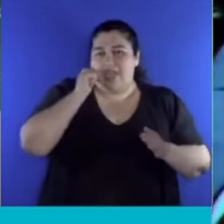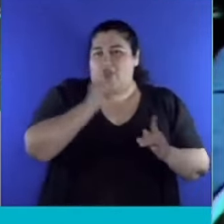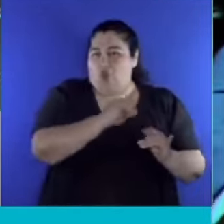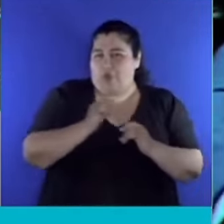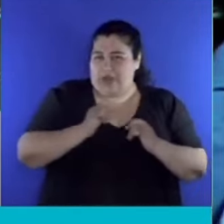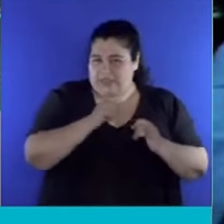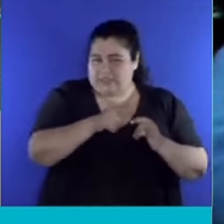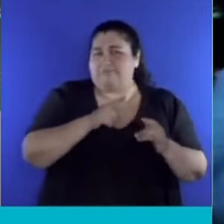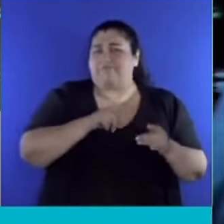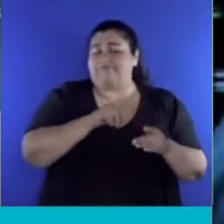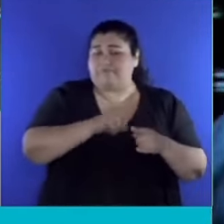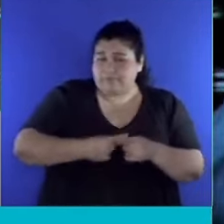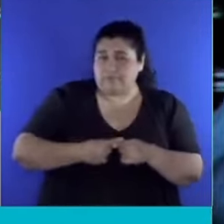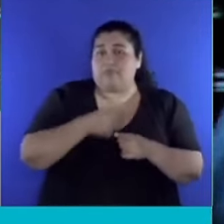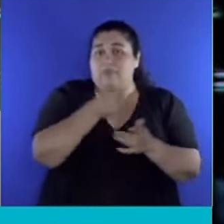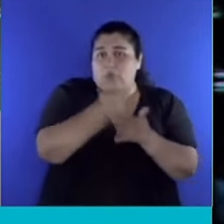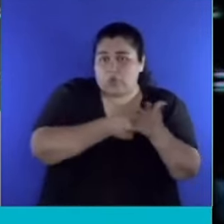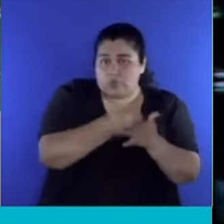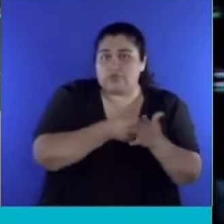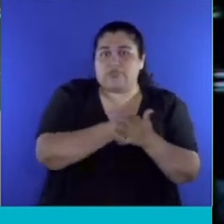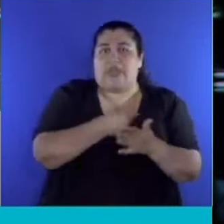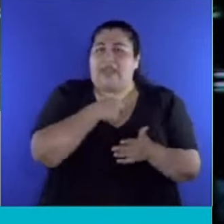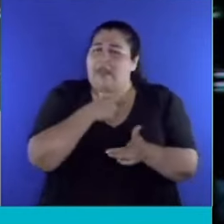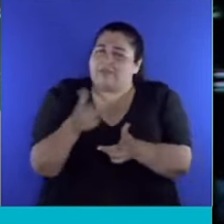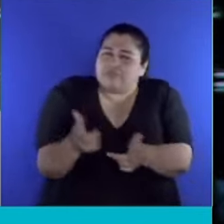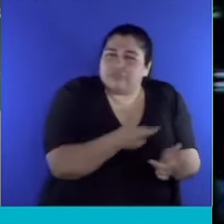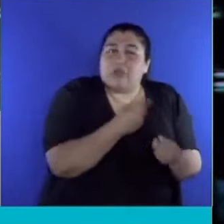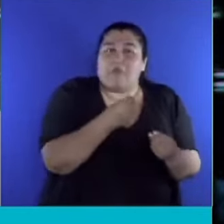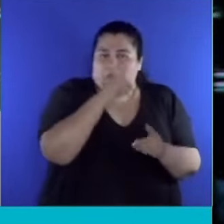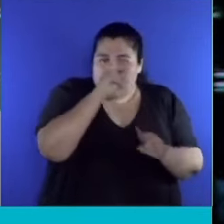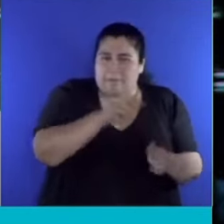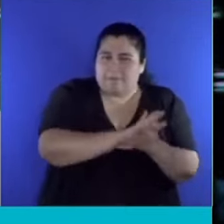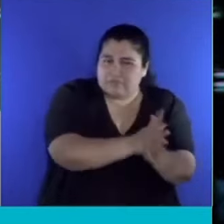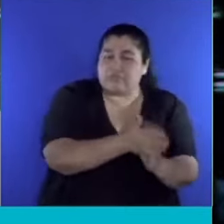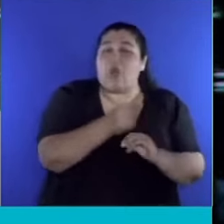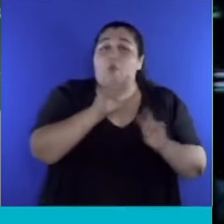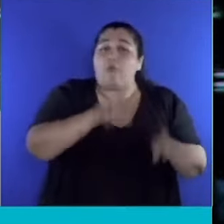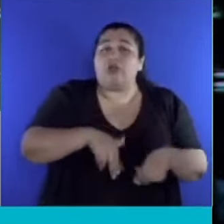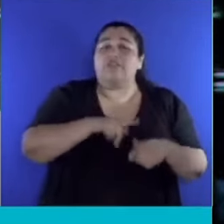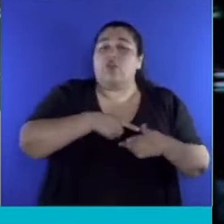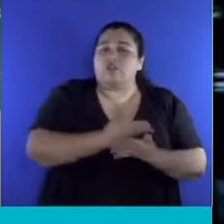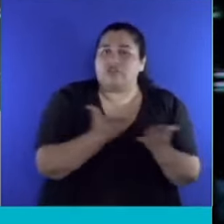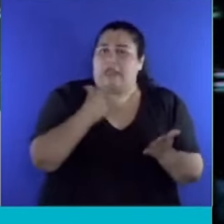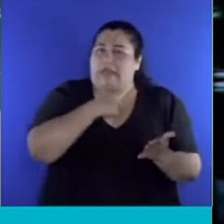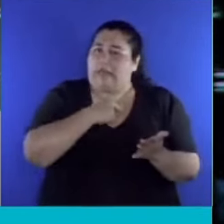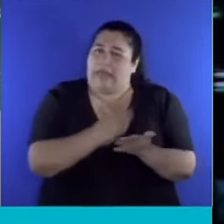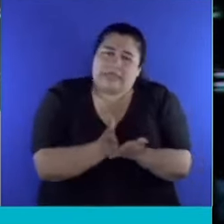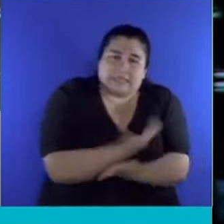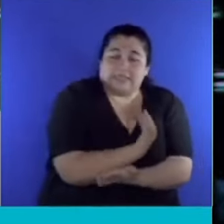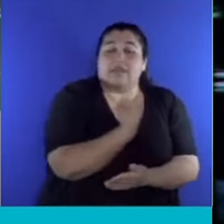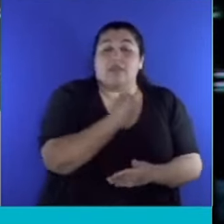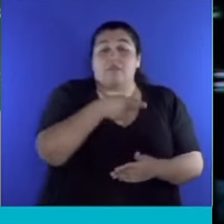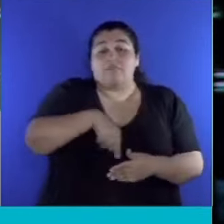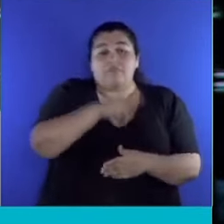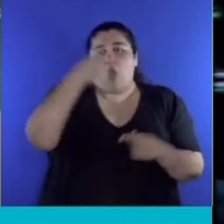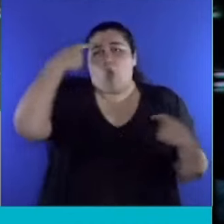era necesario aniquilar para imponer un un proyecto económico político y social que tenía como